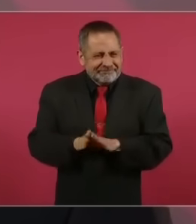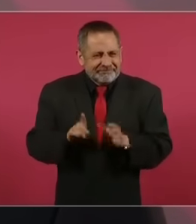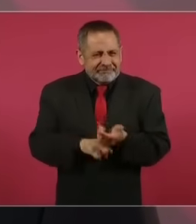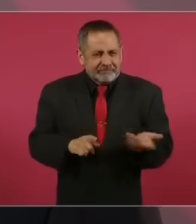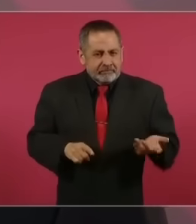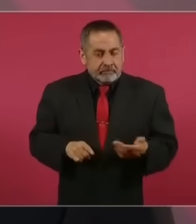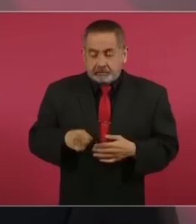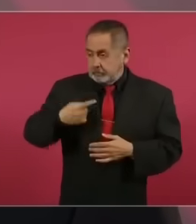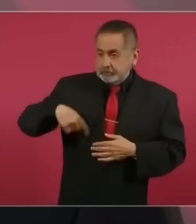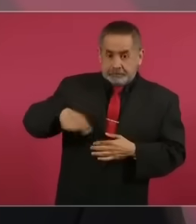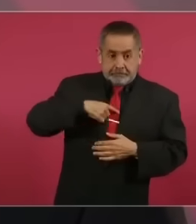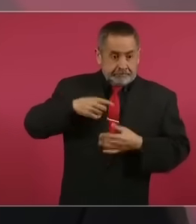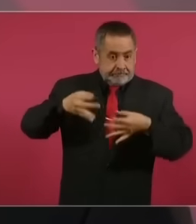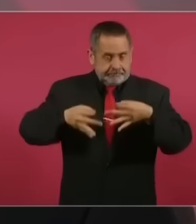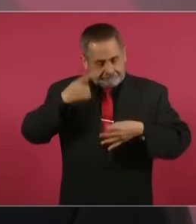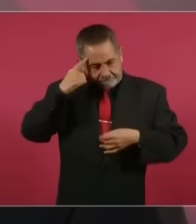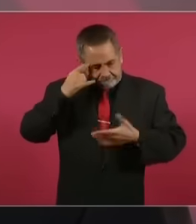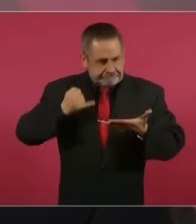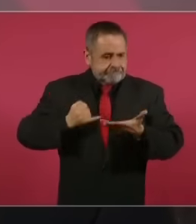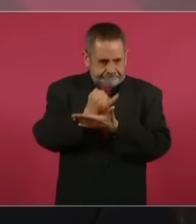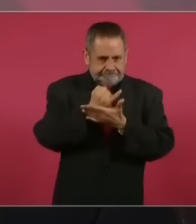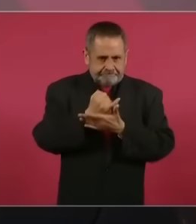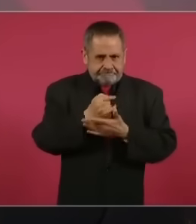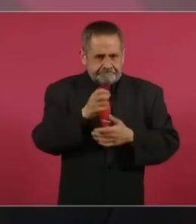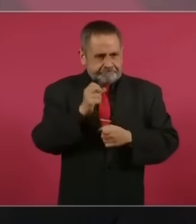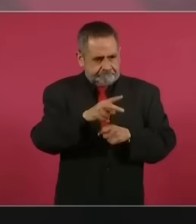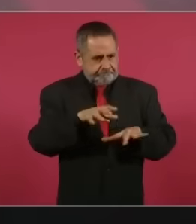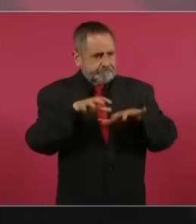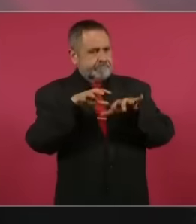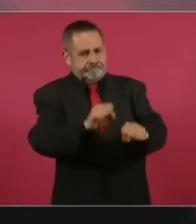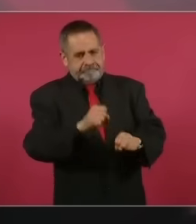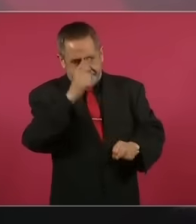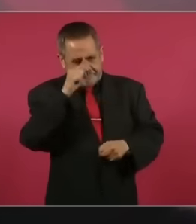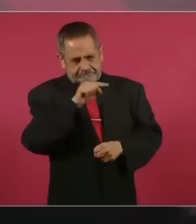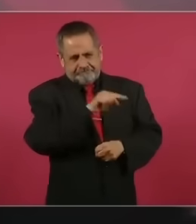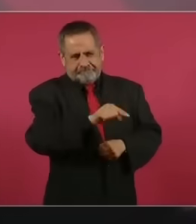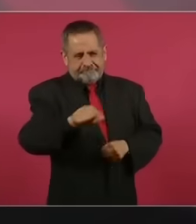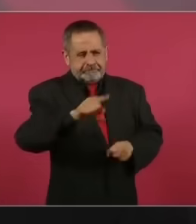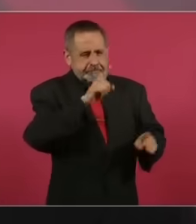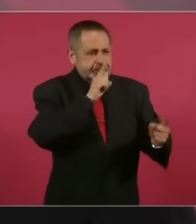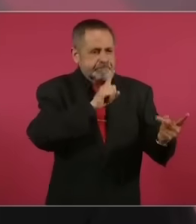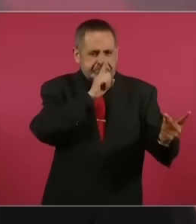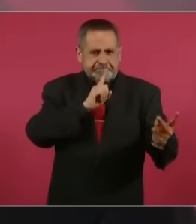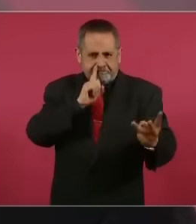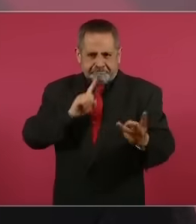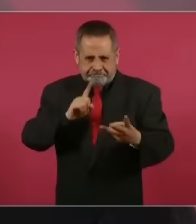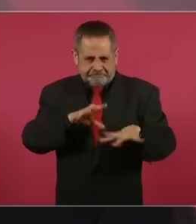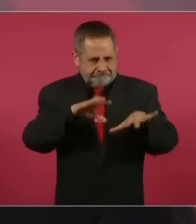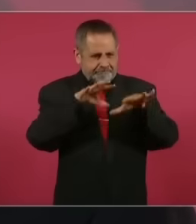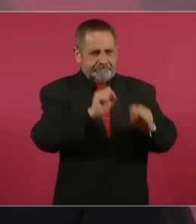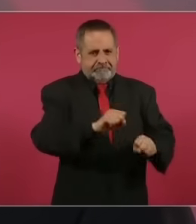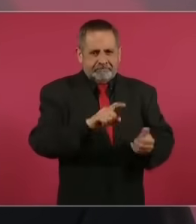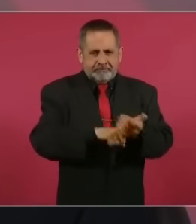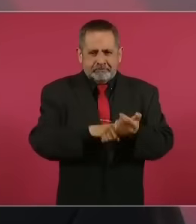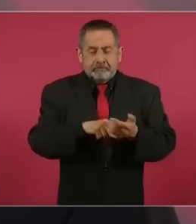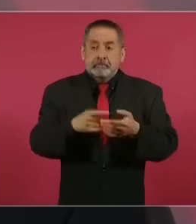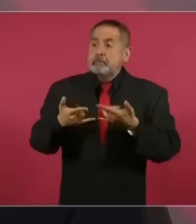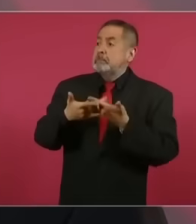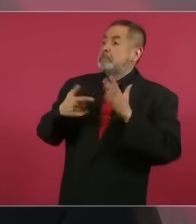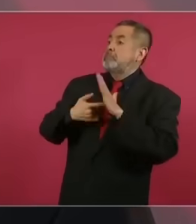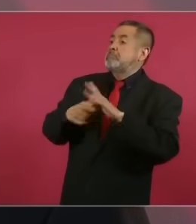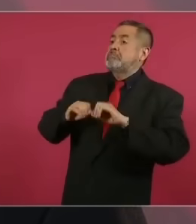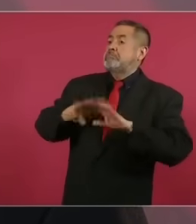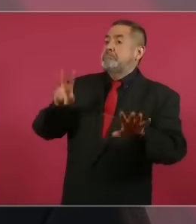que se actúe en contra de los que mintieron con la llamada verdad